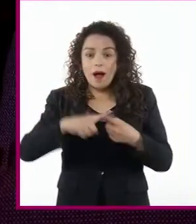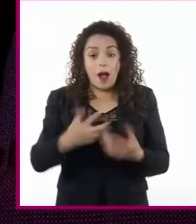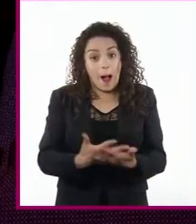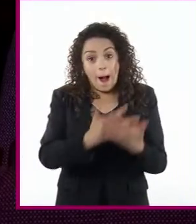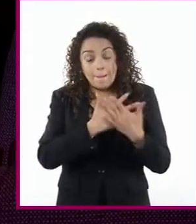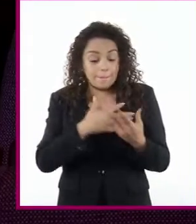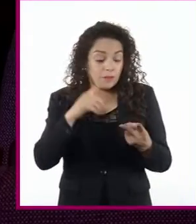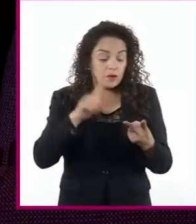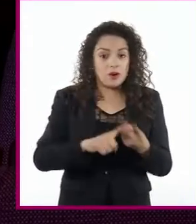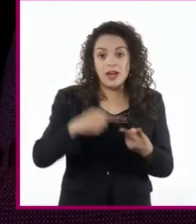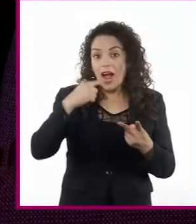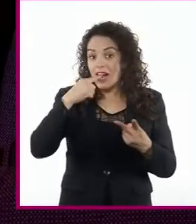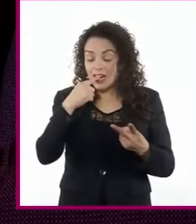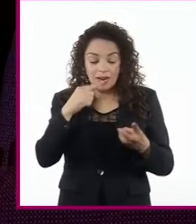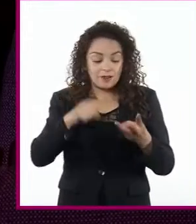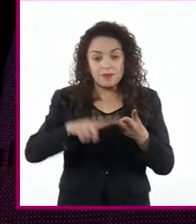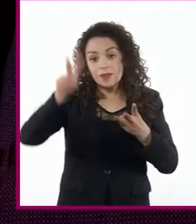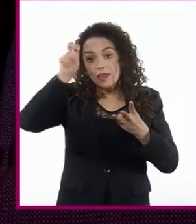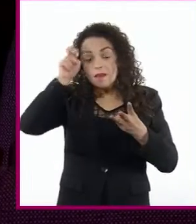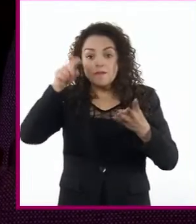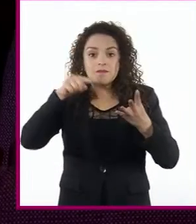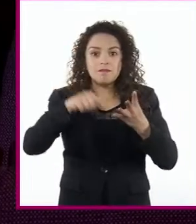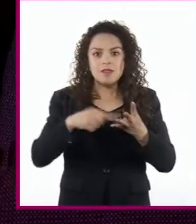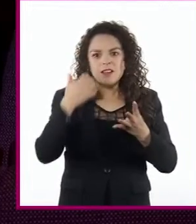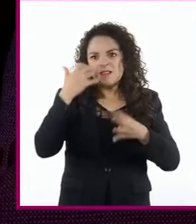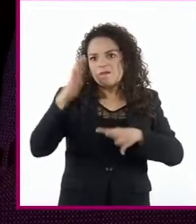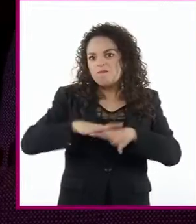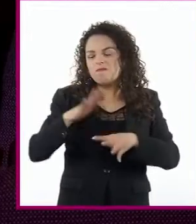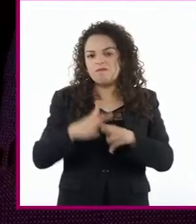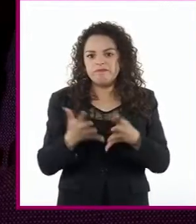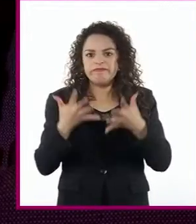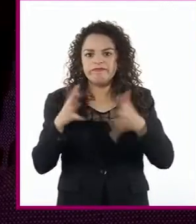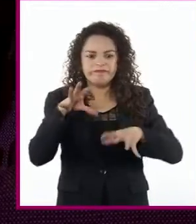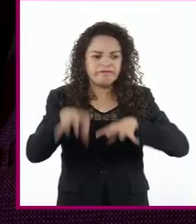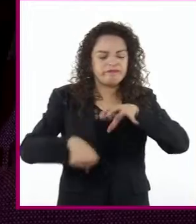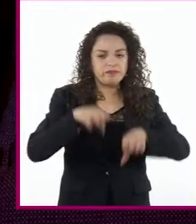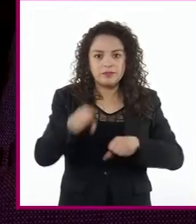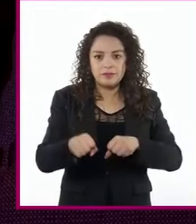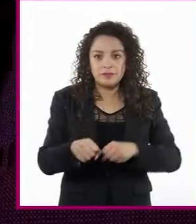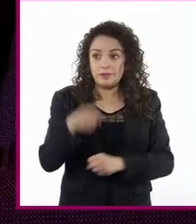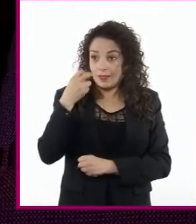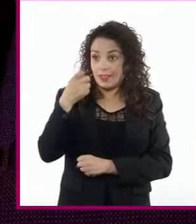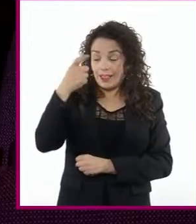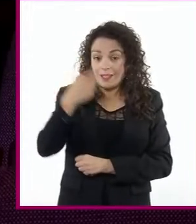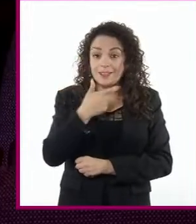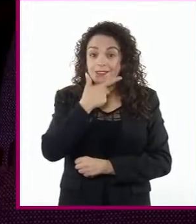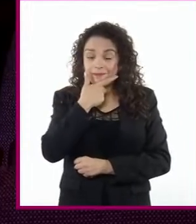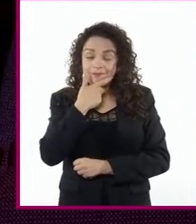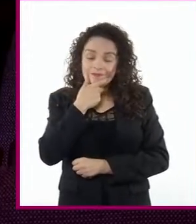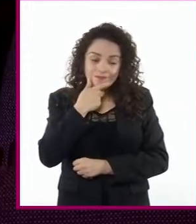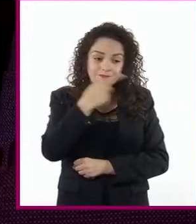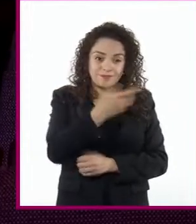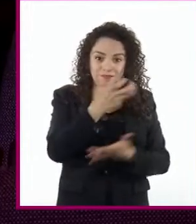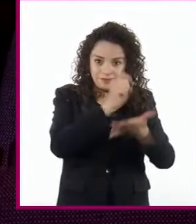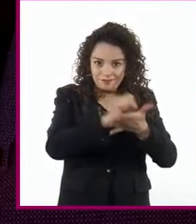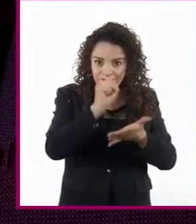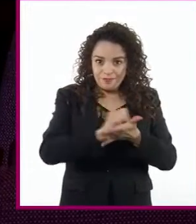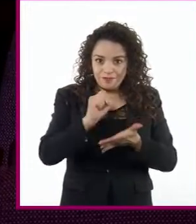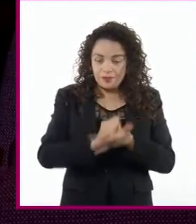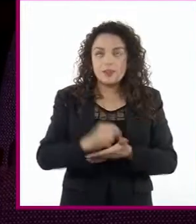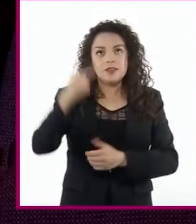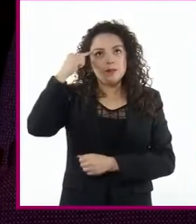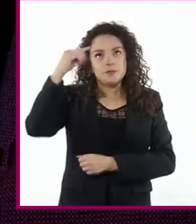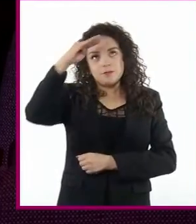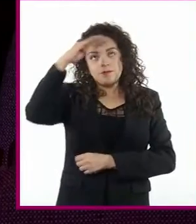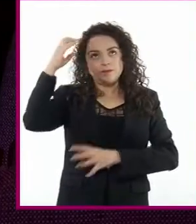amor, celos, envidia, ambición. El dramaturgo inglés hace reflexionar al público sobre la